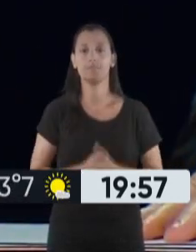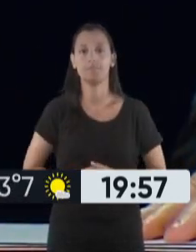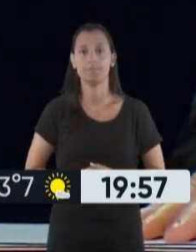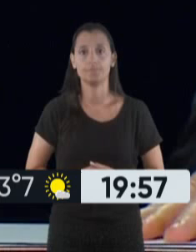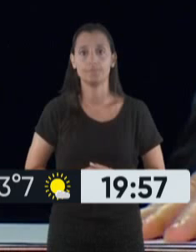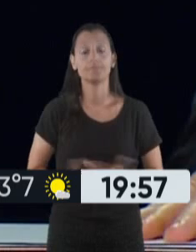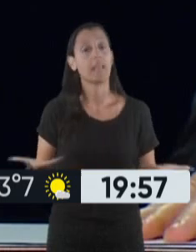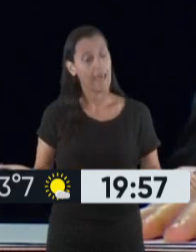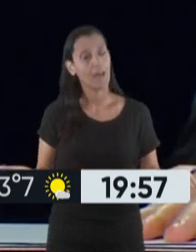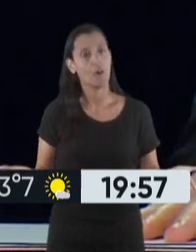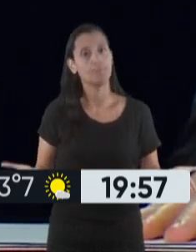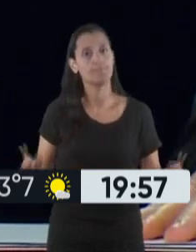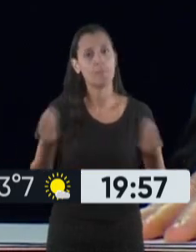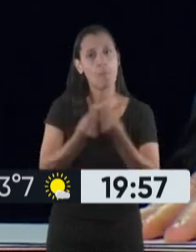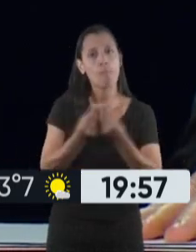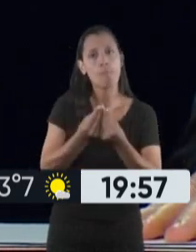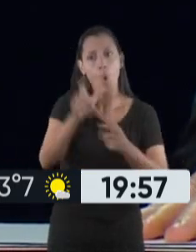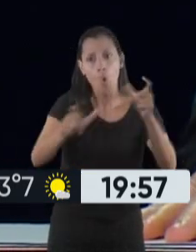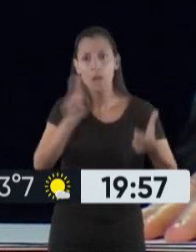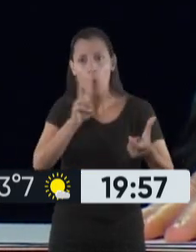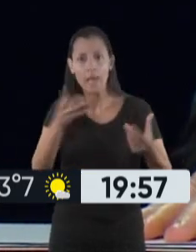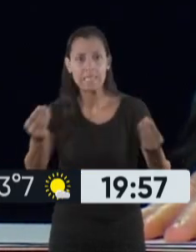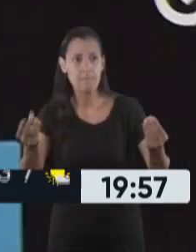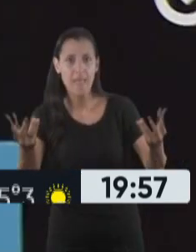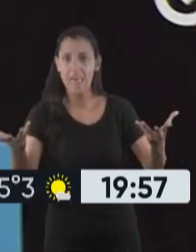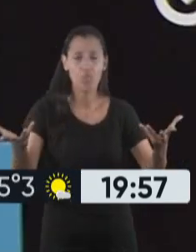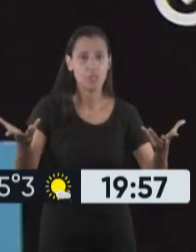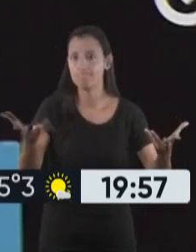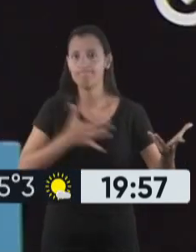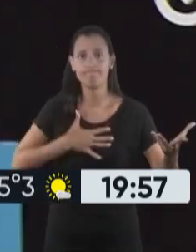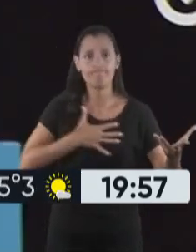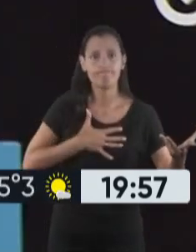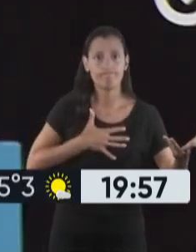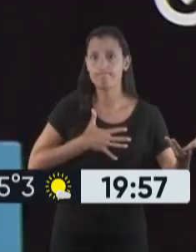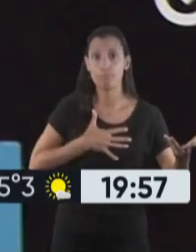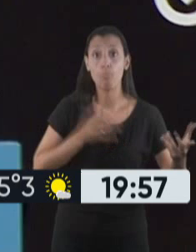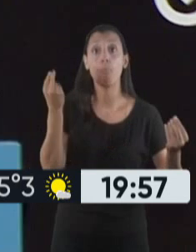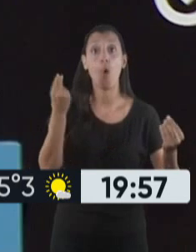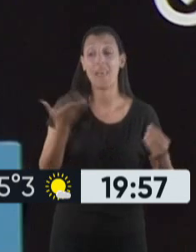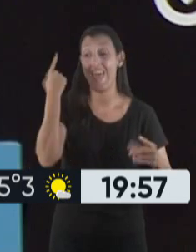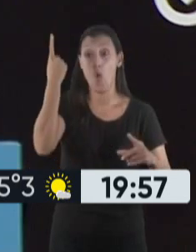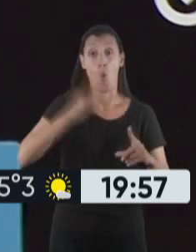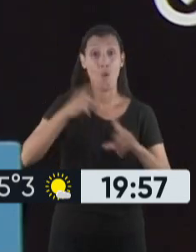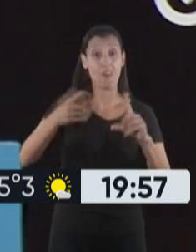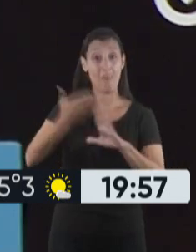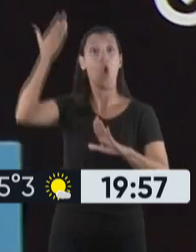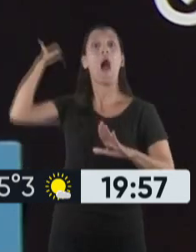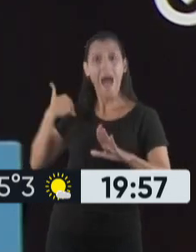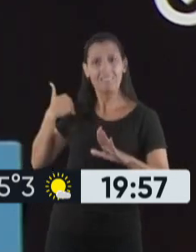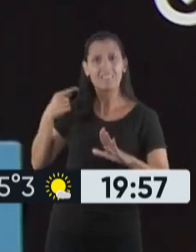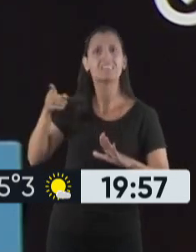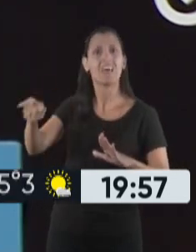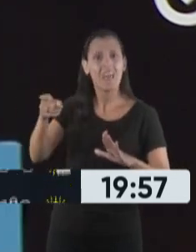Y claro, muchos tenían mucho miedo porque un año y medio antes, eso